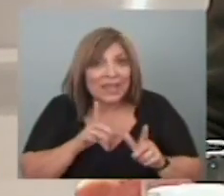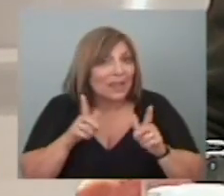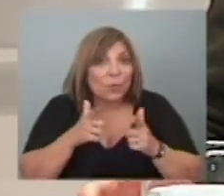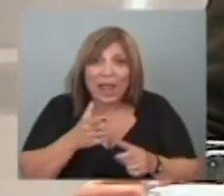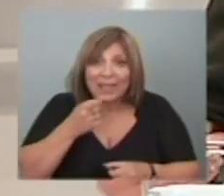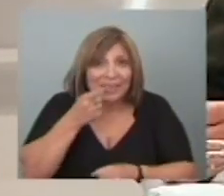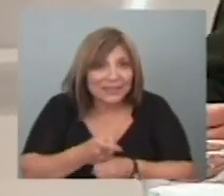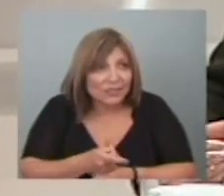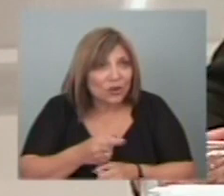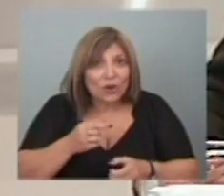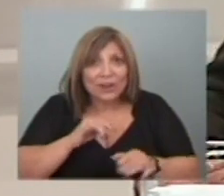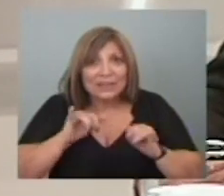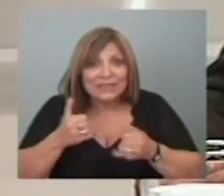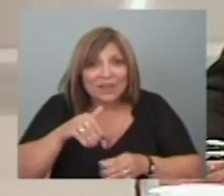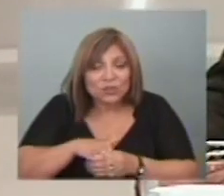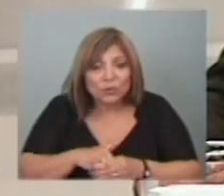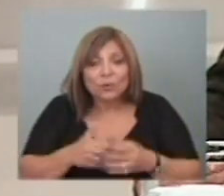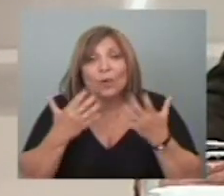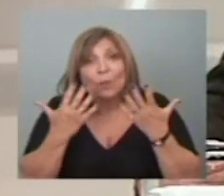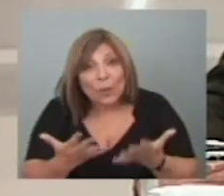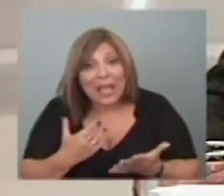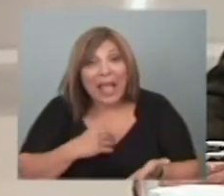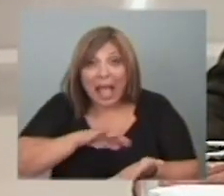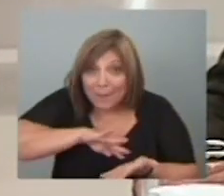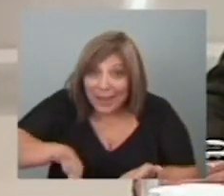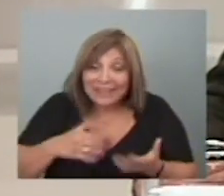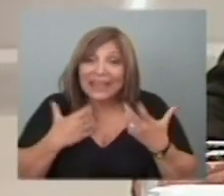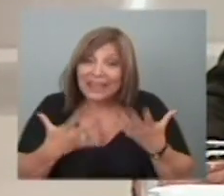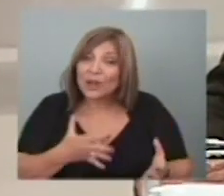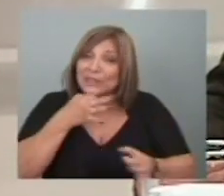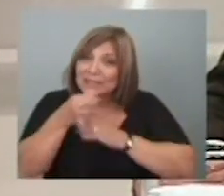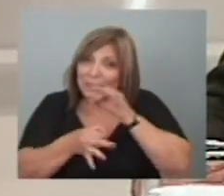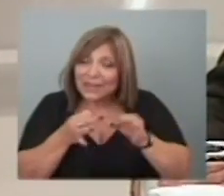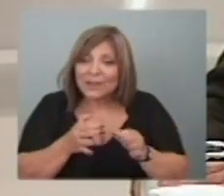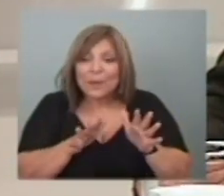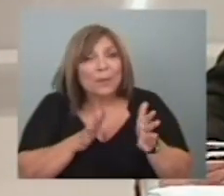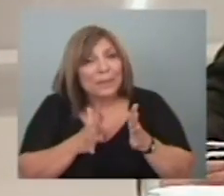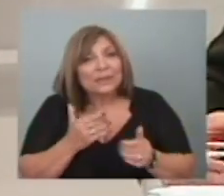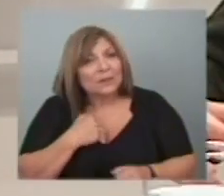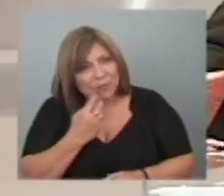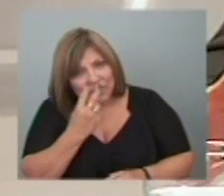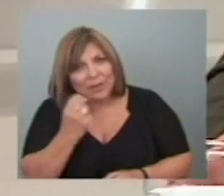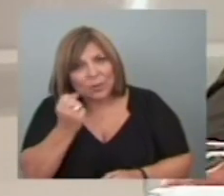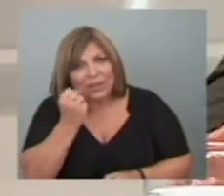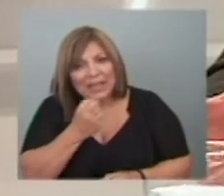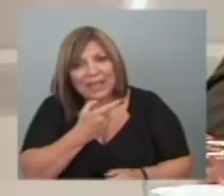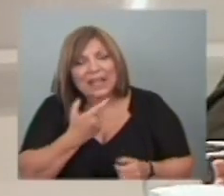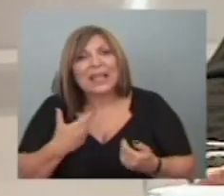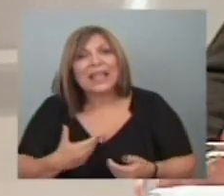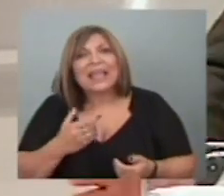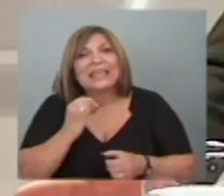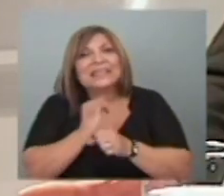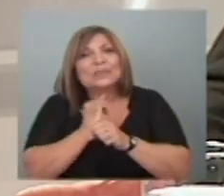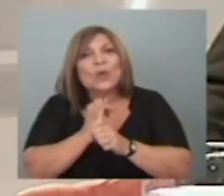muchos años. Y en este caso, quiero además establecer una cuestión que pareció muy importante, que fue la actuación de la